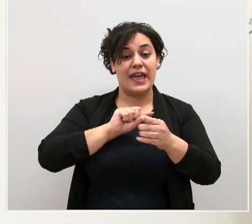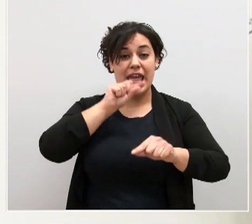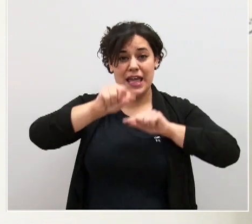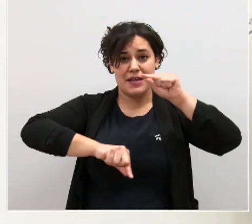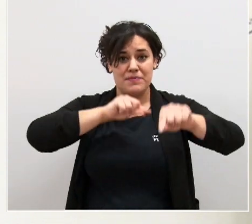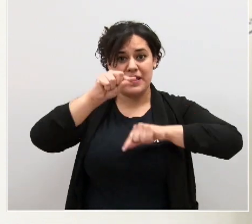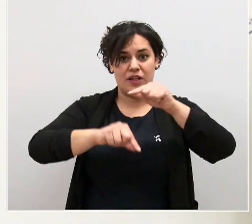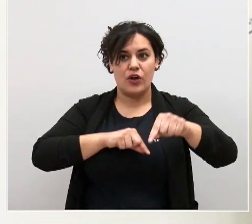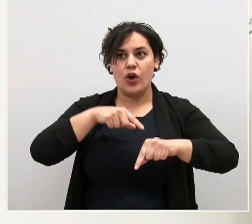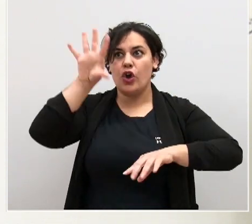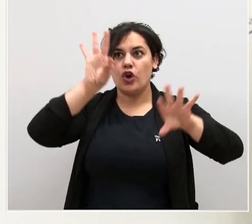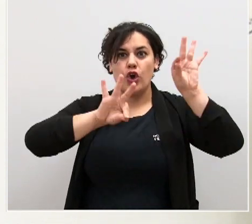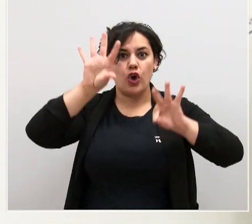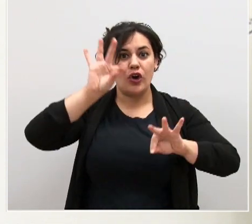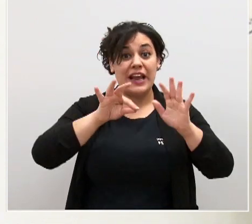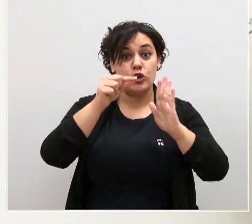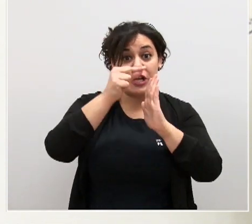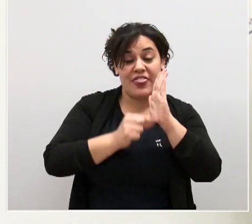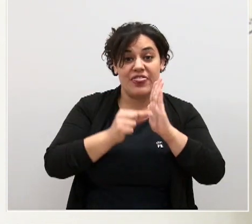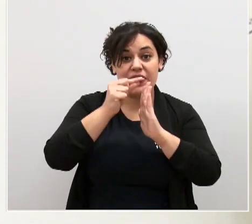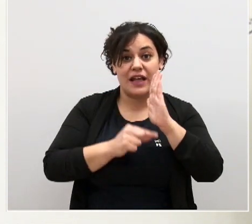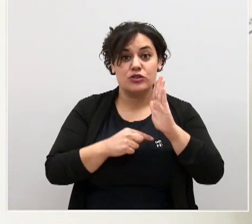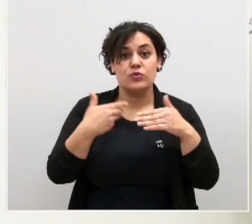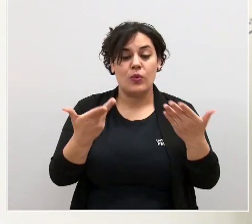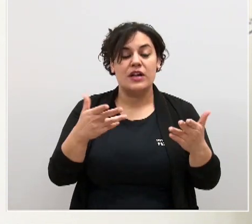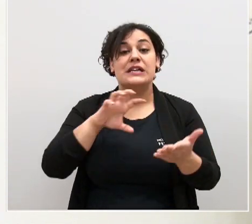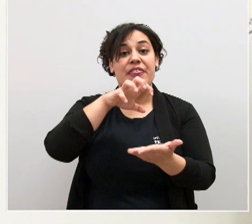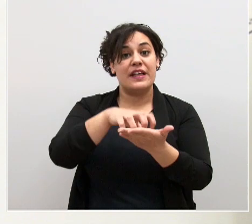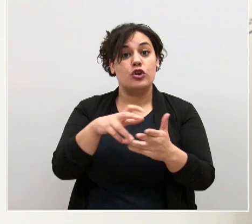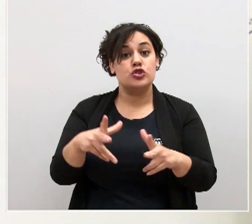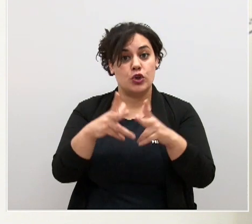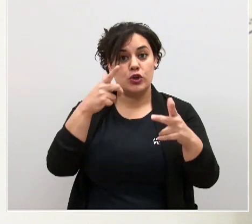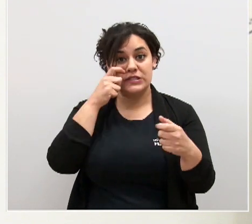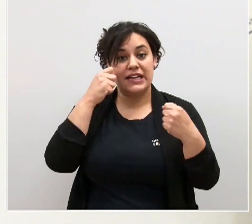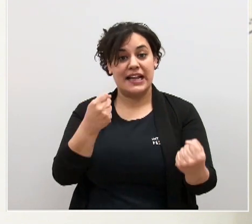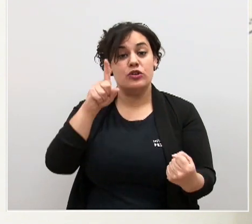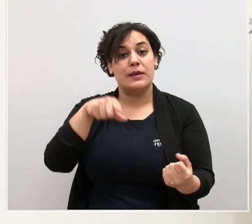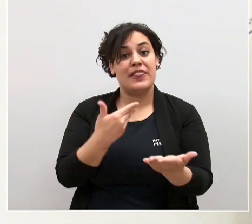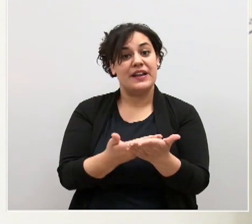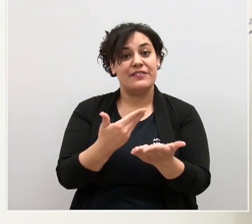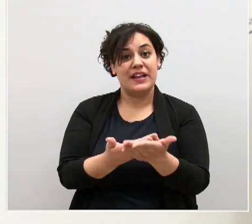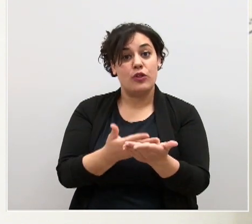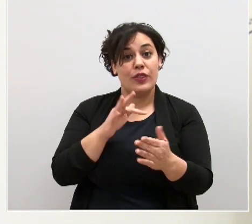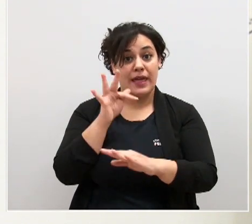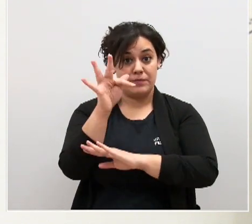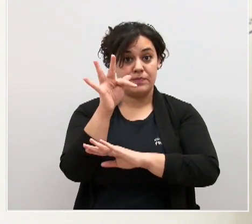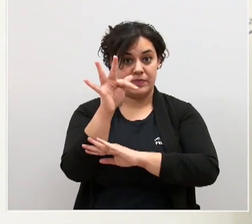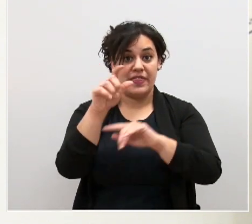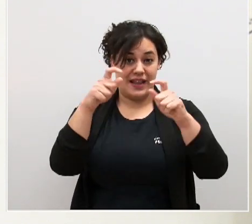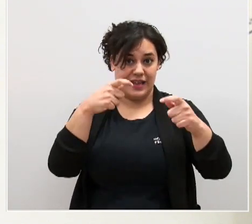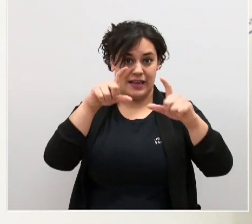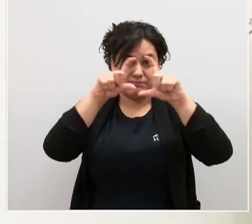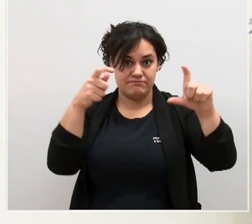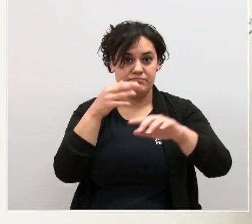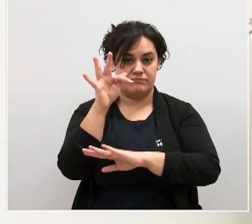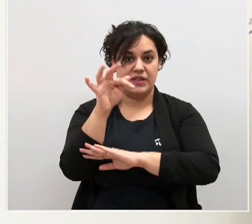extrae los datos de fallecimientos que ofrecemos diariamente son los centros sociosanitarios, los certificados médicos de defunción que tienen las funerarias, los servicios de